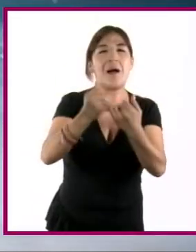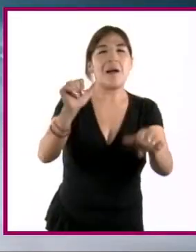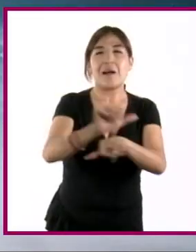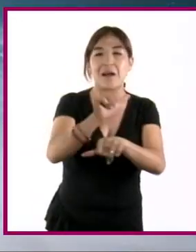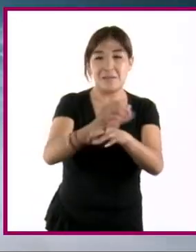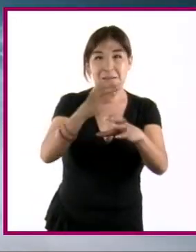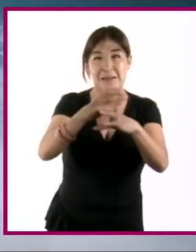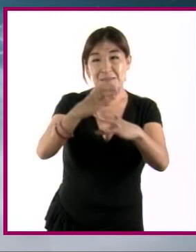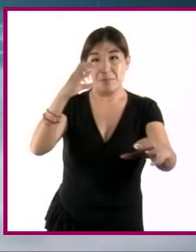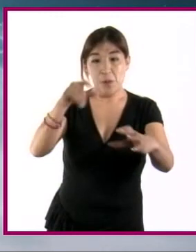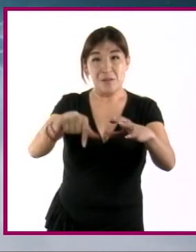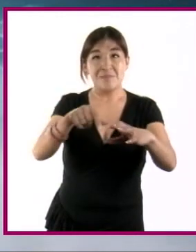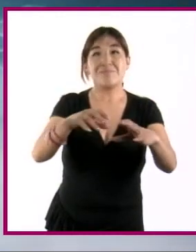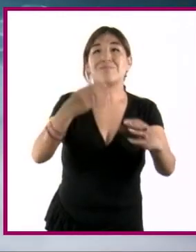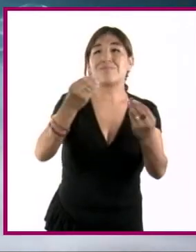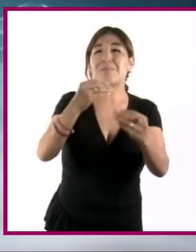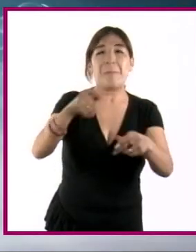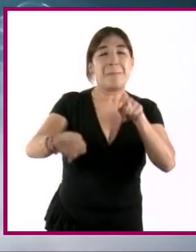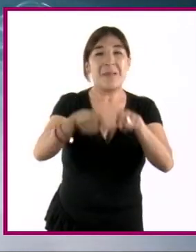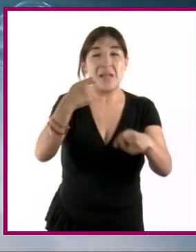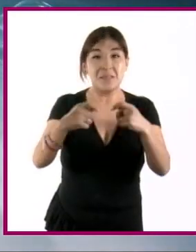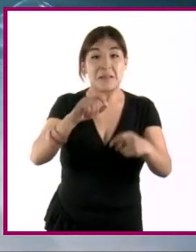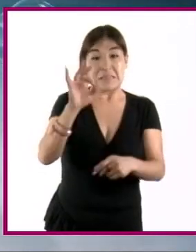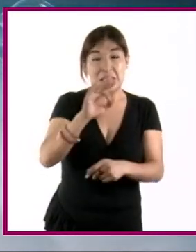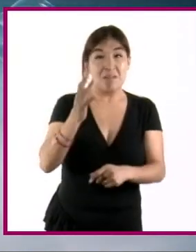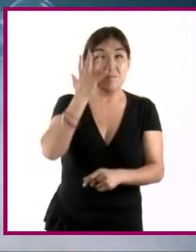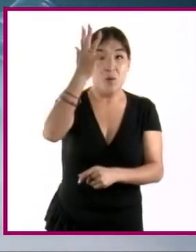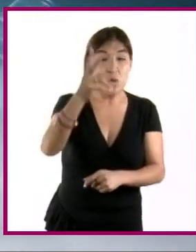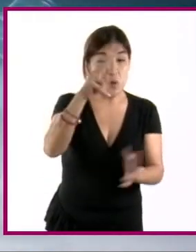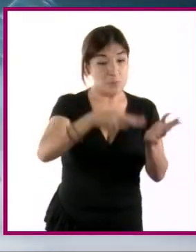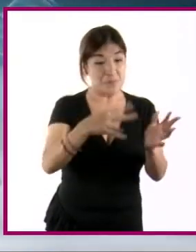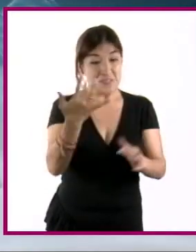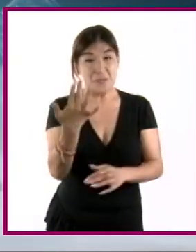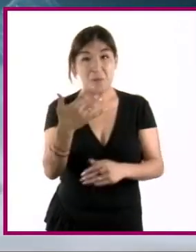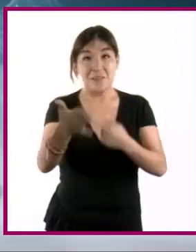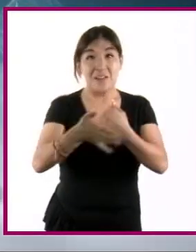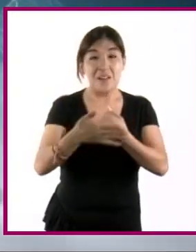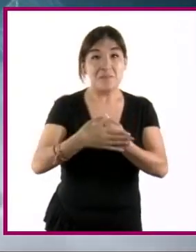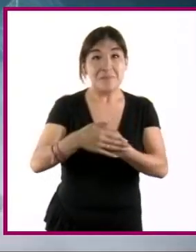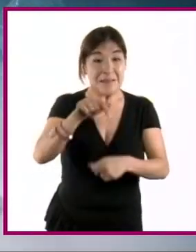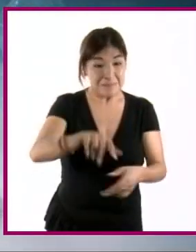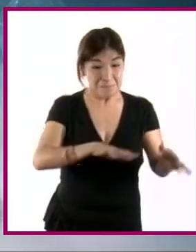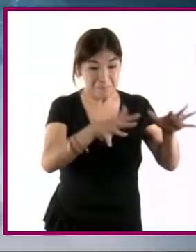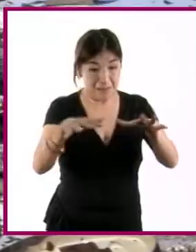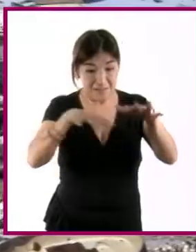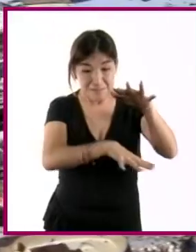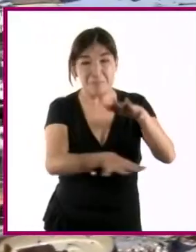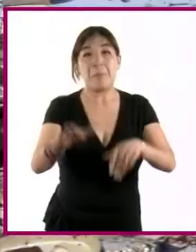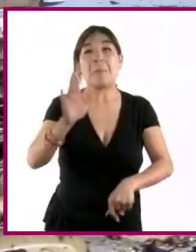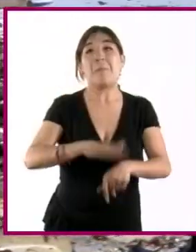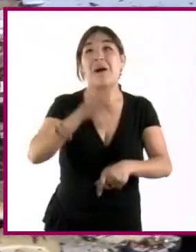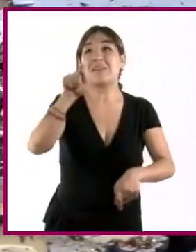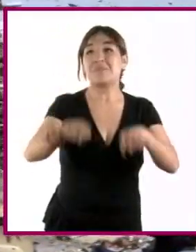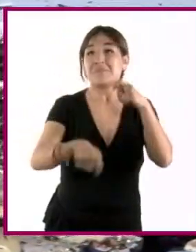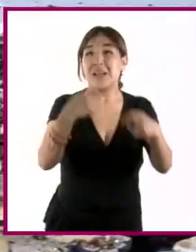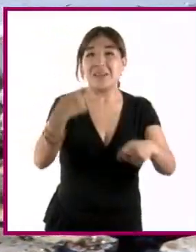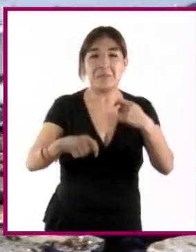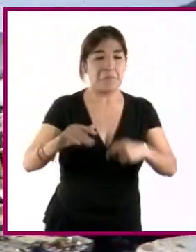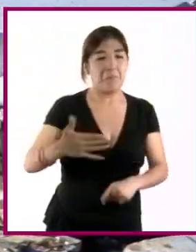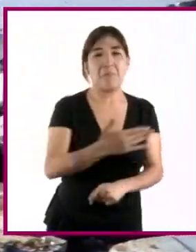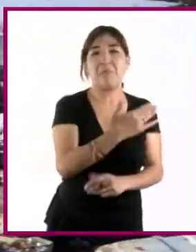este ritmo, se calcula que en 2050 en los océanos habrá más plástico que peces. El mundo